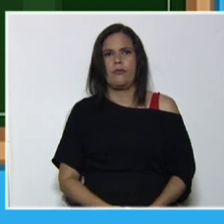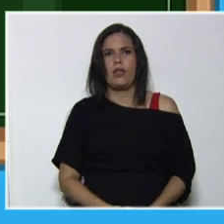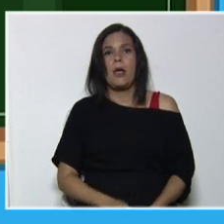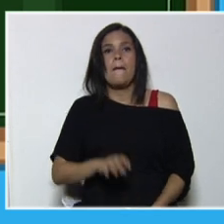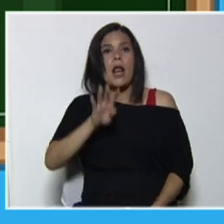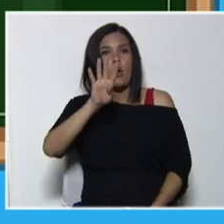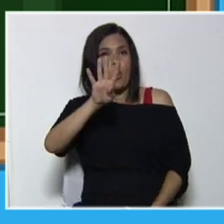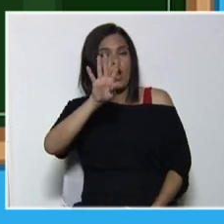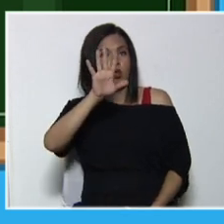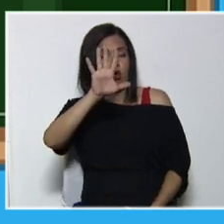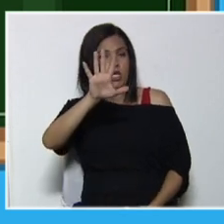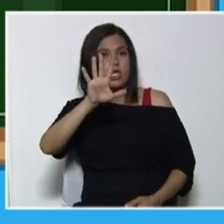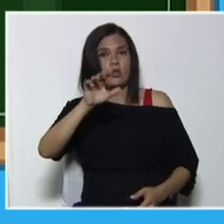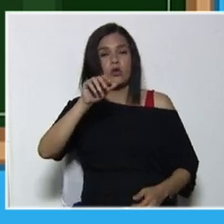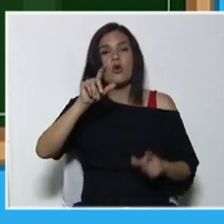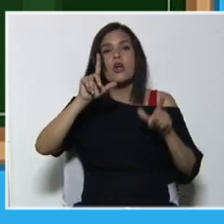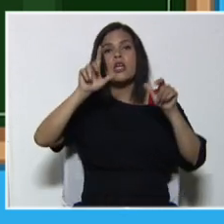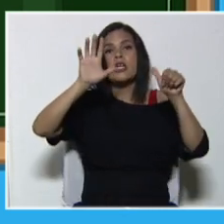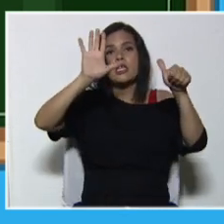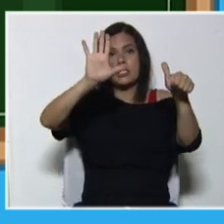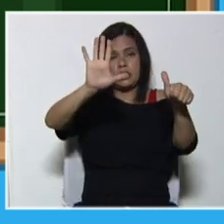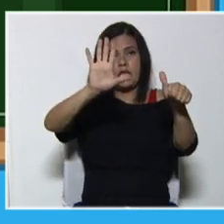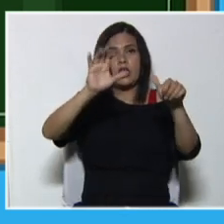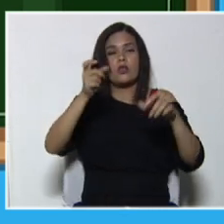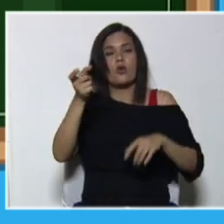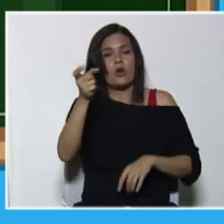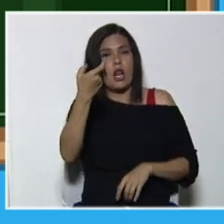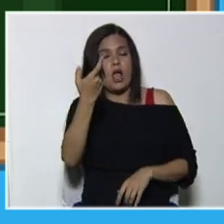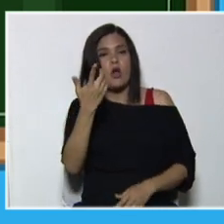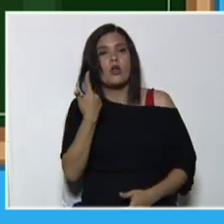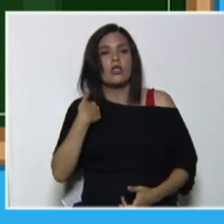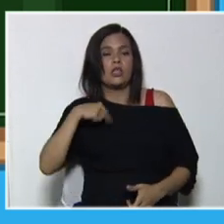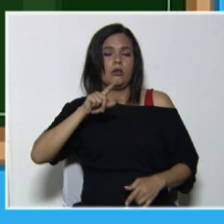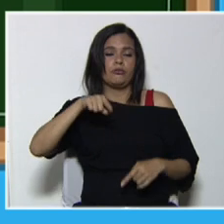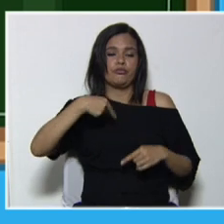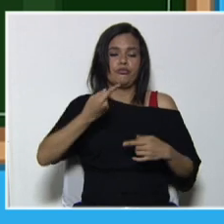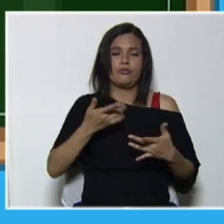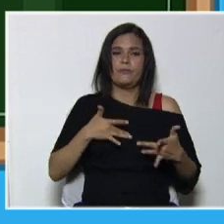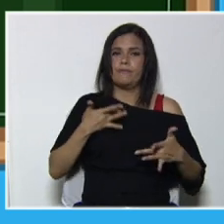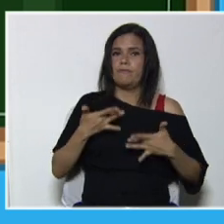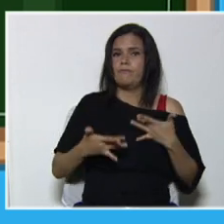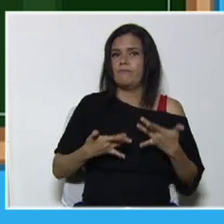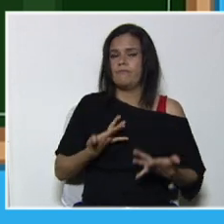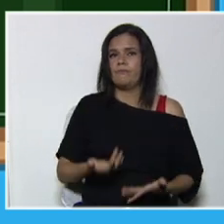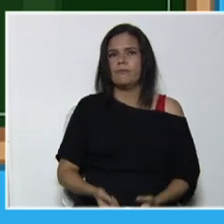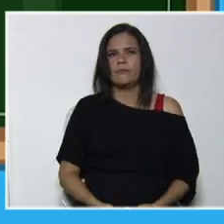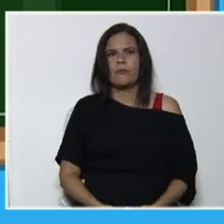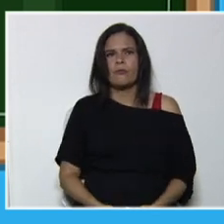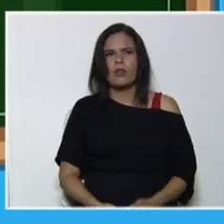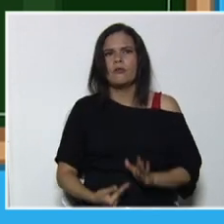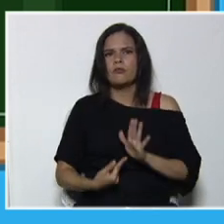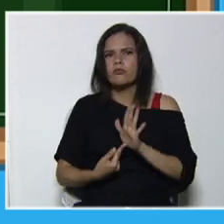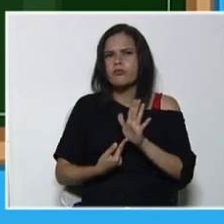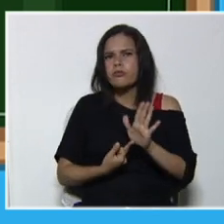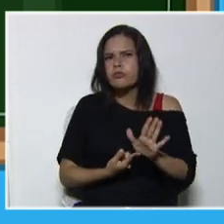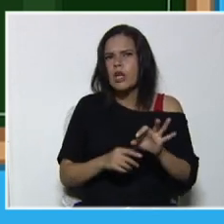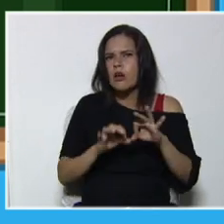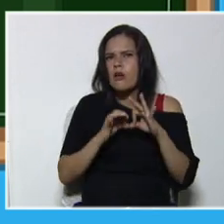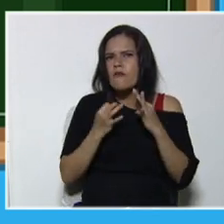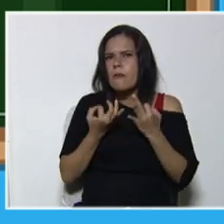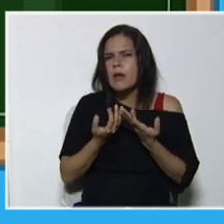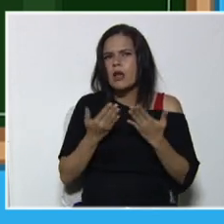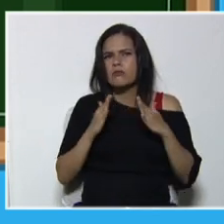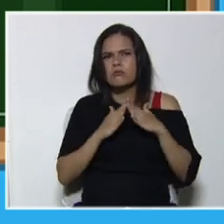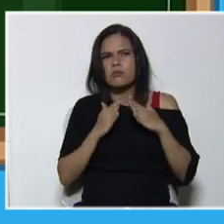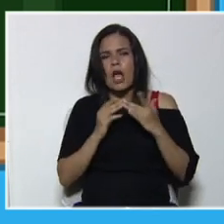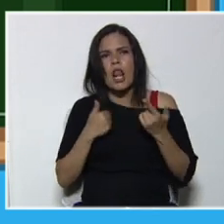para cuarto, quinto y sexto grado tenemos las siguientes actividades. Socializar, por supuesto, con la familia en